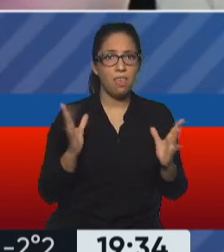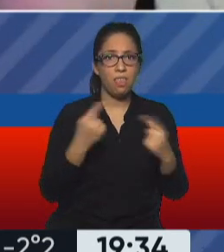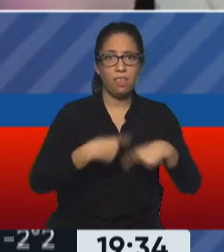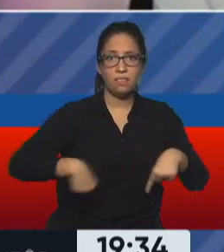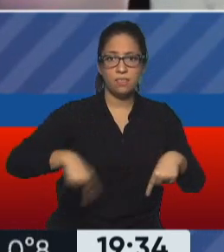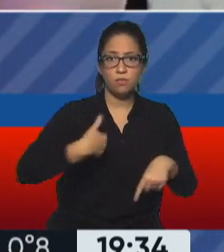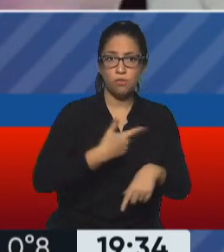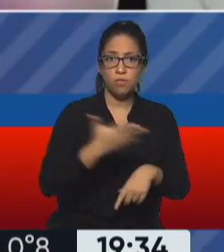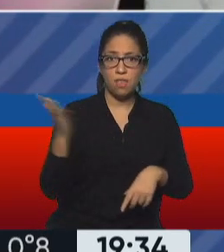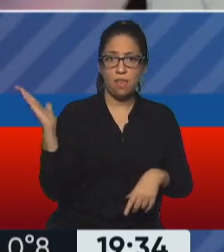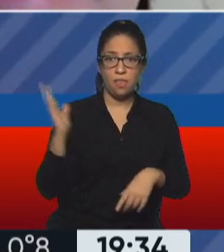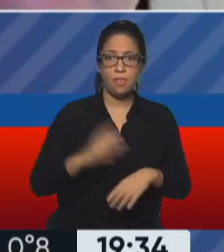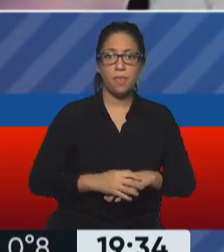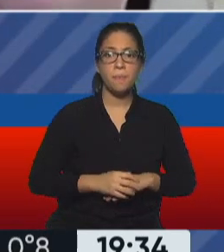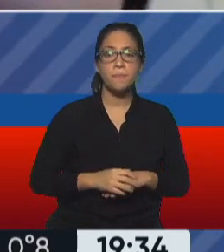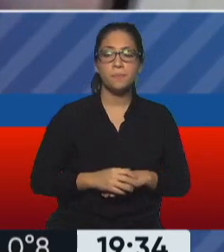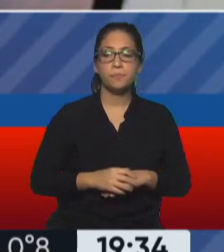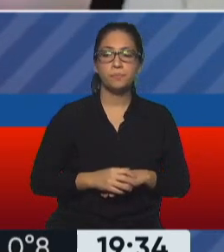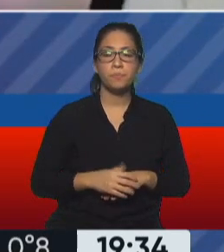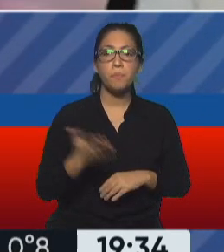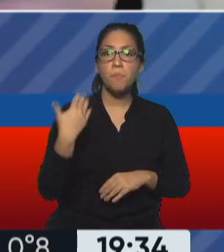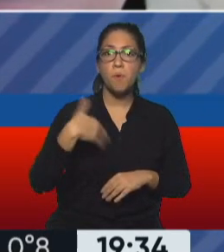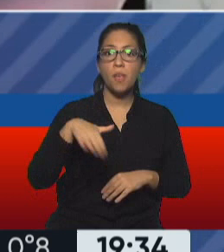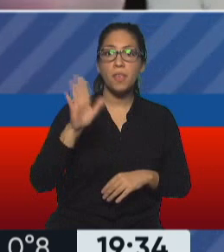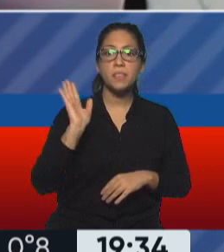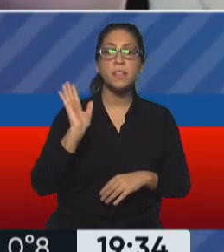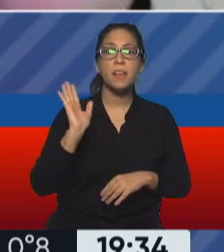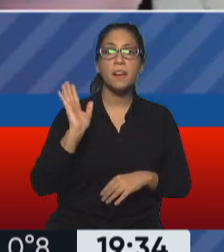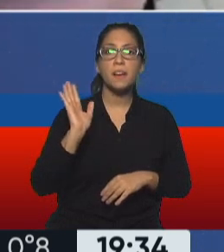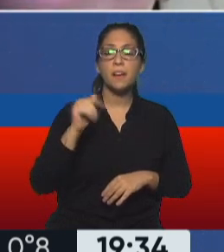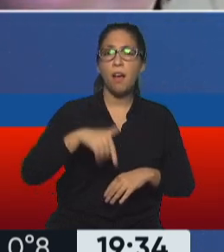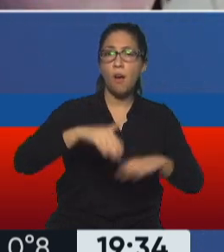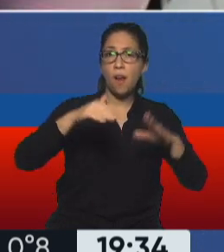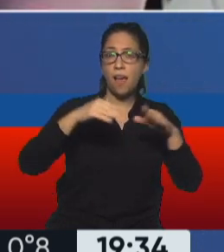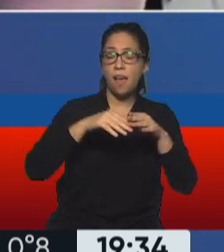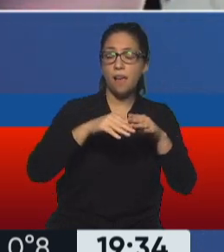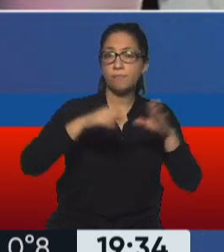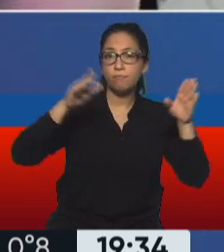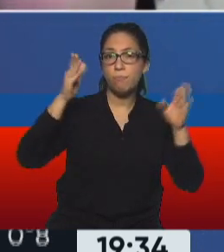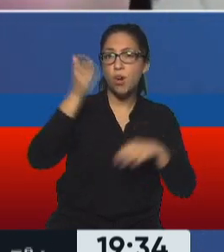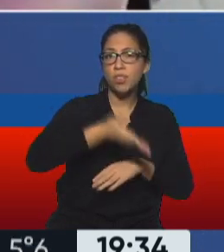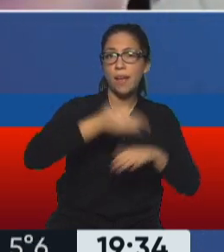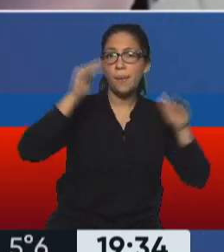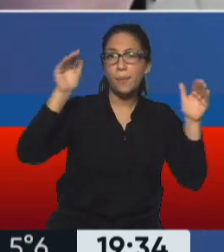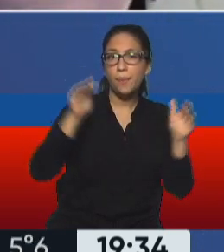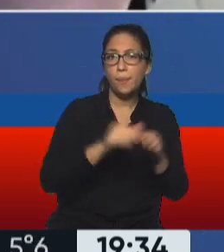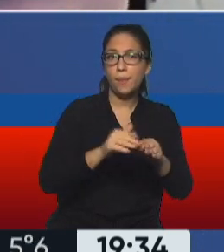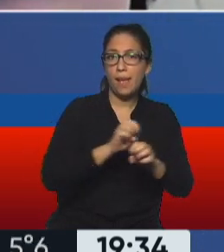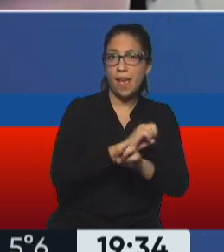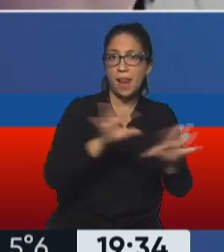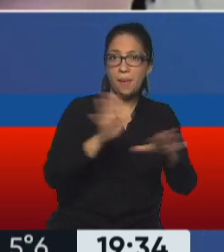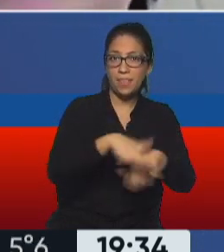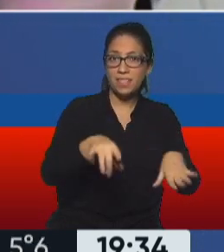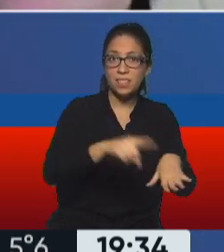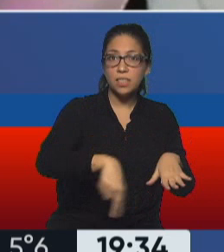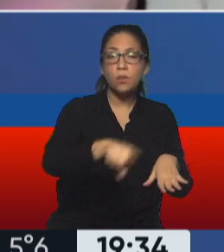preguntan, probablemente ya no sea un momento todavía por esta baja tasa de enfermedades graves que hacen los chicos que